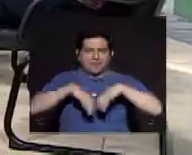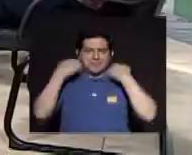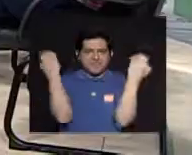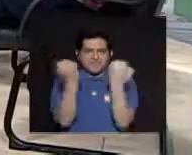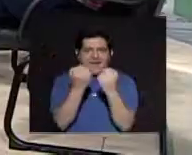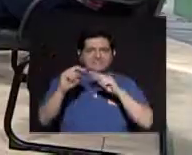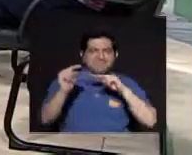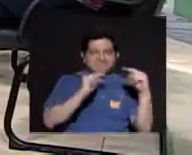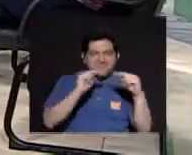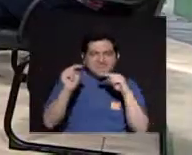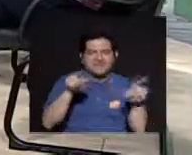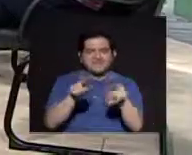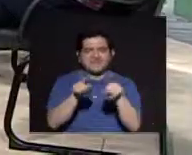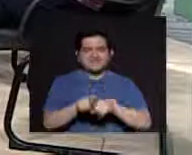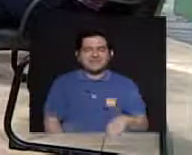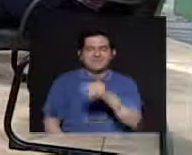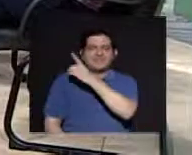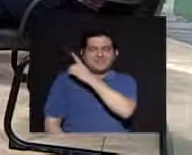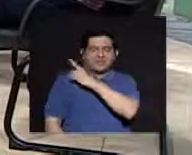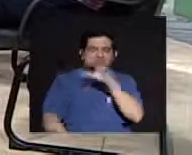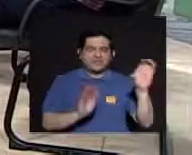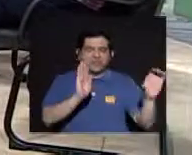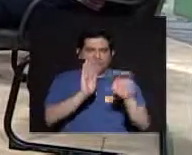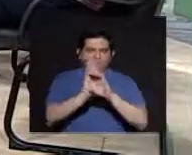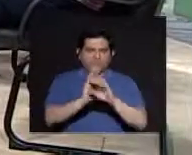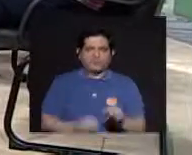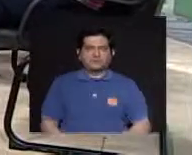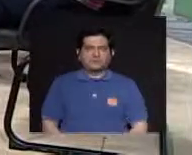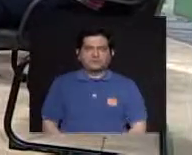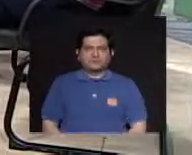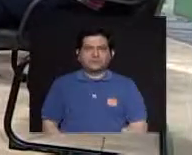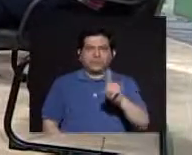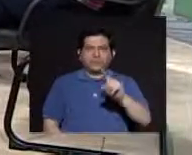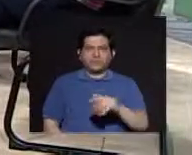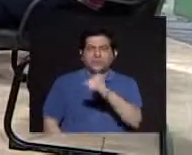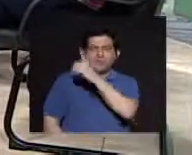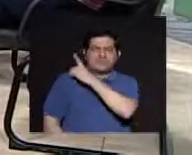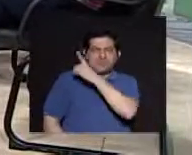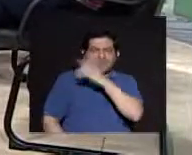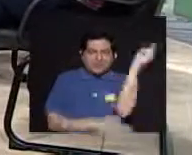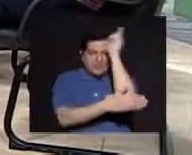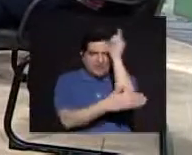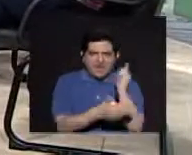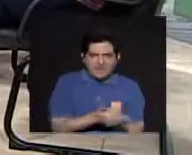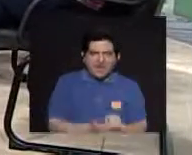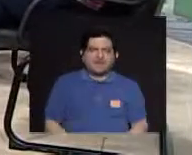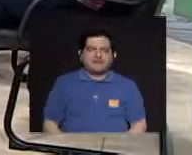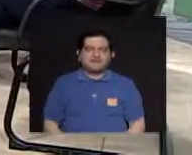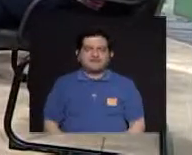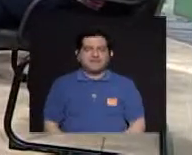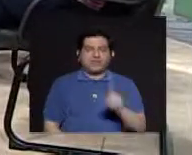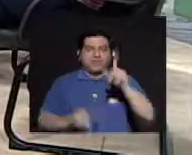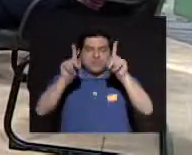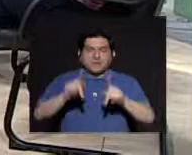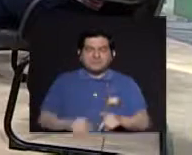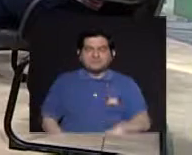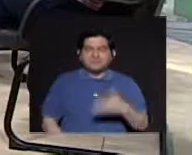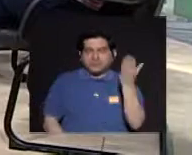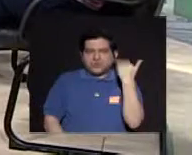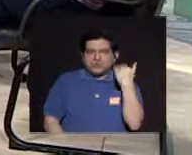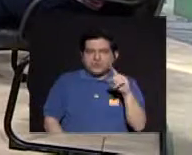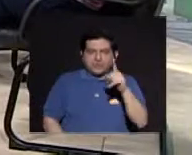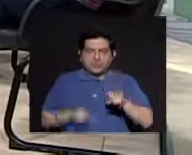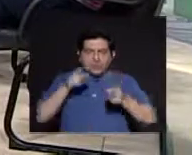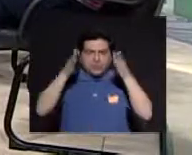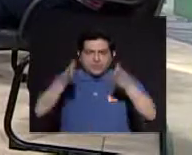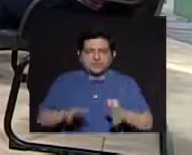directora, digamos, como parte del equipo, negociar con algún director de fotografía, con una directora de arte, con alguien de